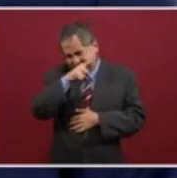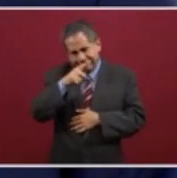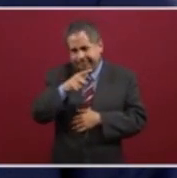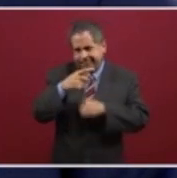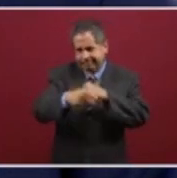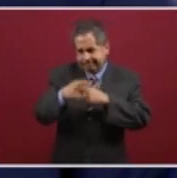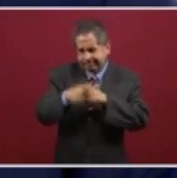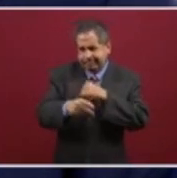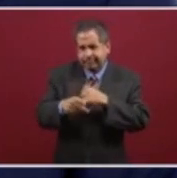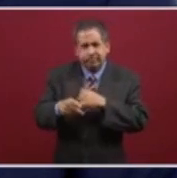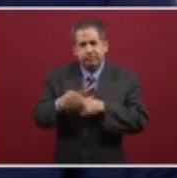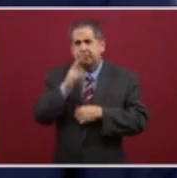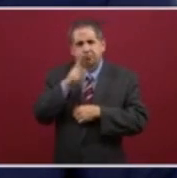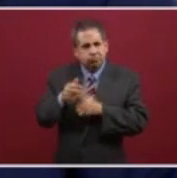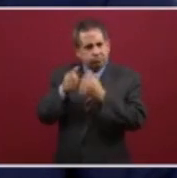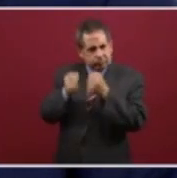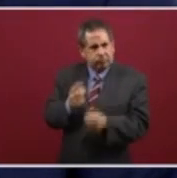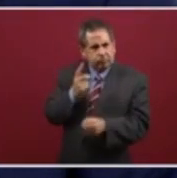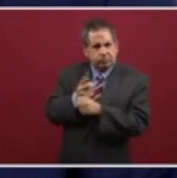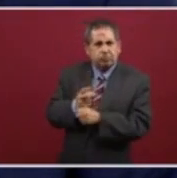por cuestiones de seguridad,